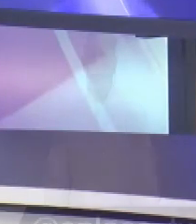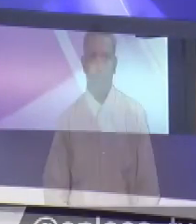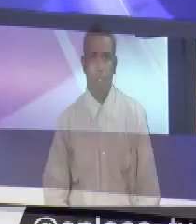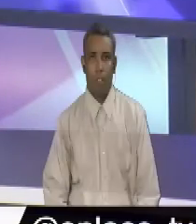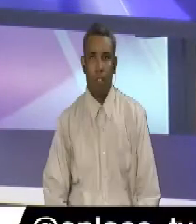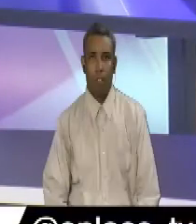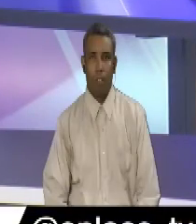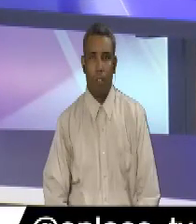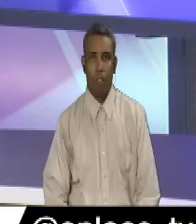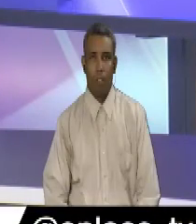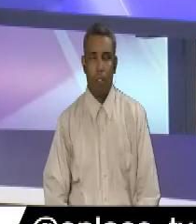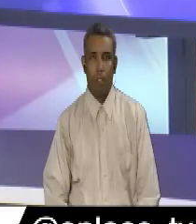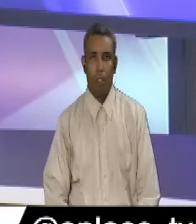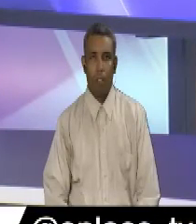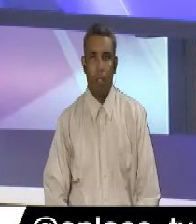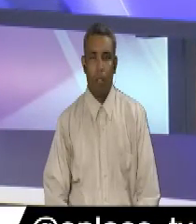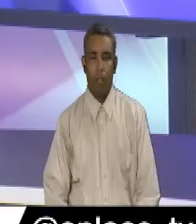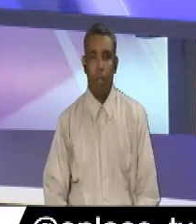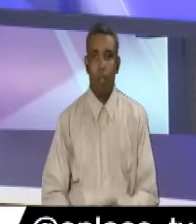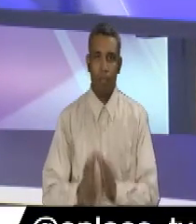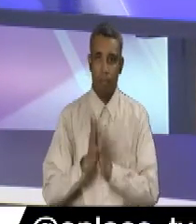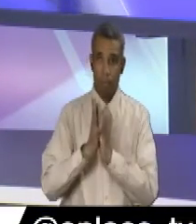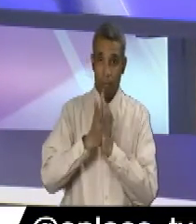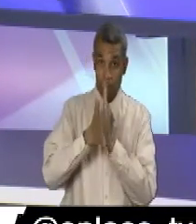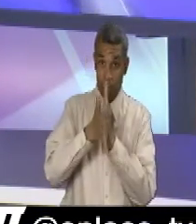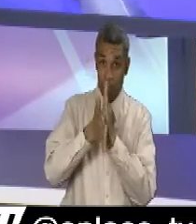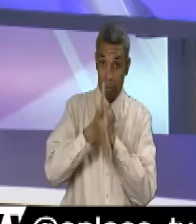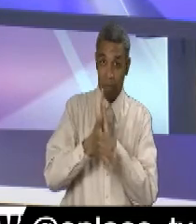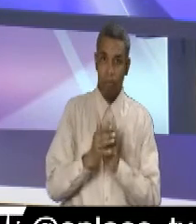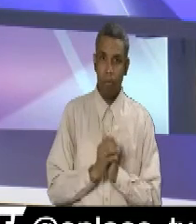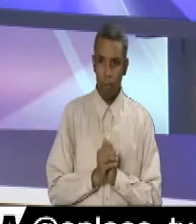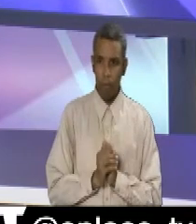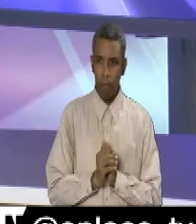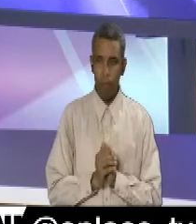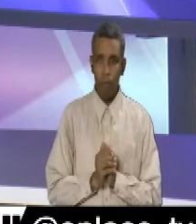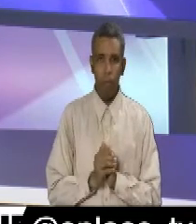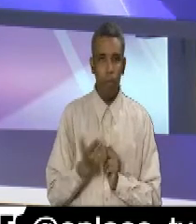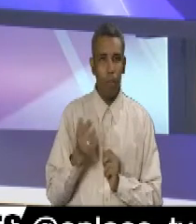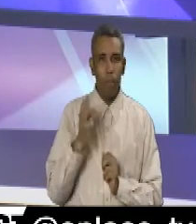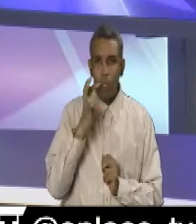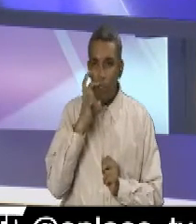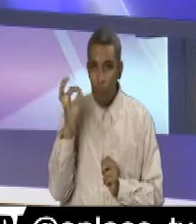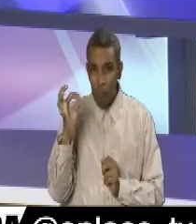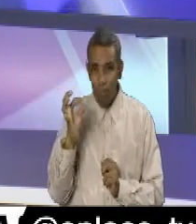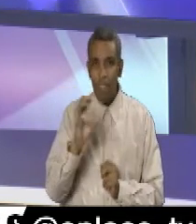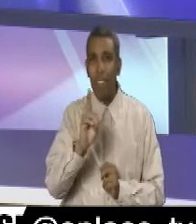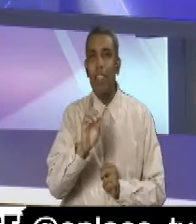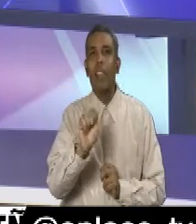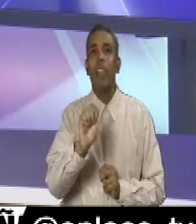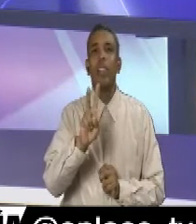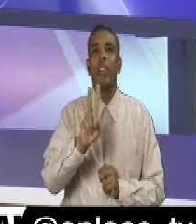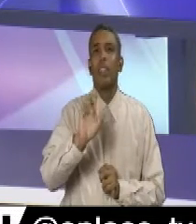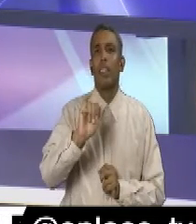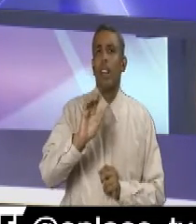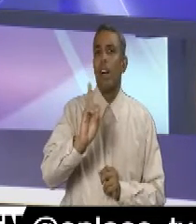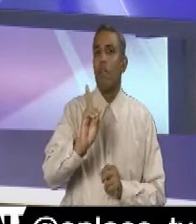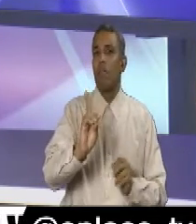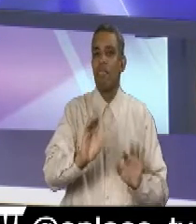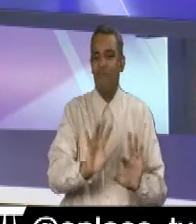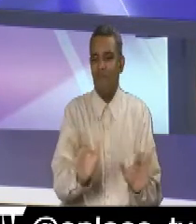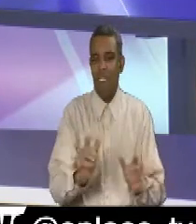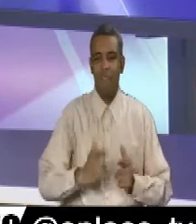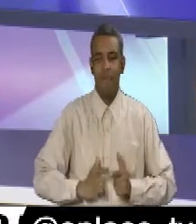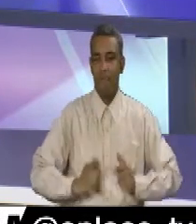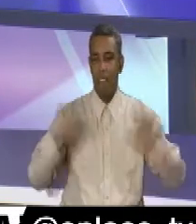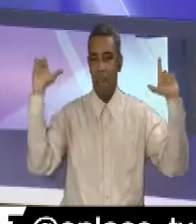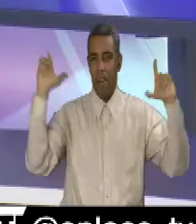Comenzamos con el desarrollo de nuestra información. Mucha atención, que el líder defensor de derechos humanos, David Ravelo Crespo, recobró su libertad hace